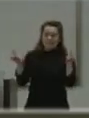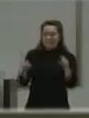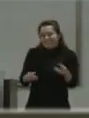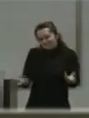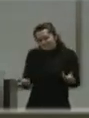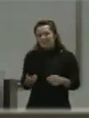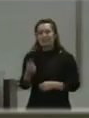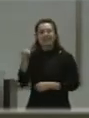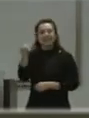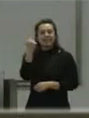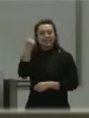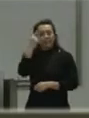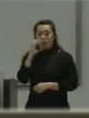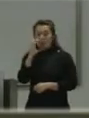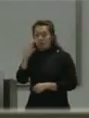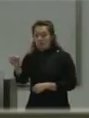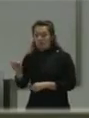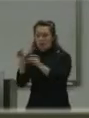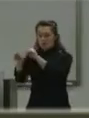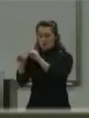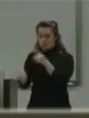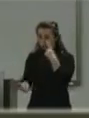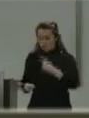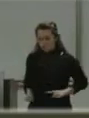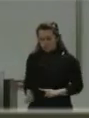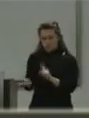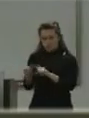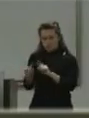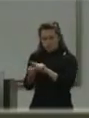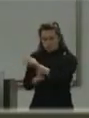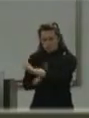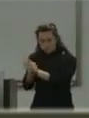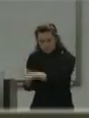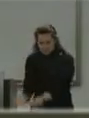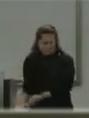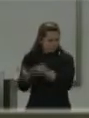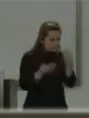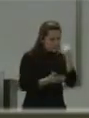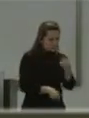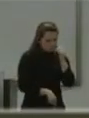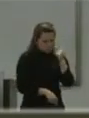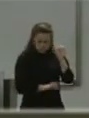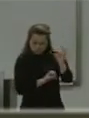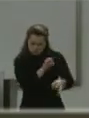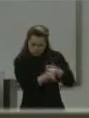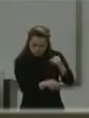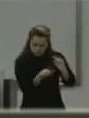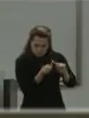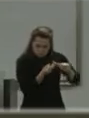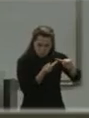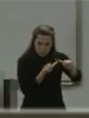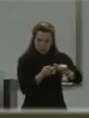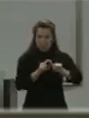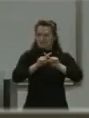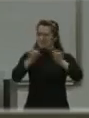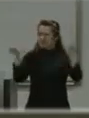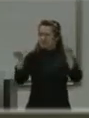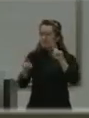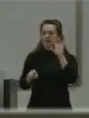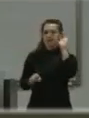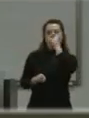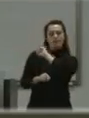Generalmente a los hombres les inculcamos ciertos cuidados a las mujeres otros y de alguna manera el